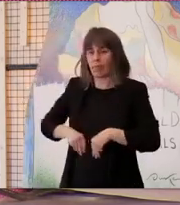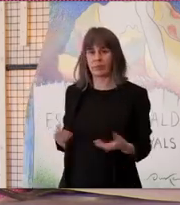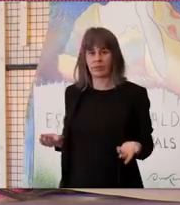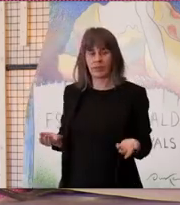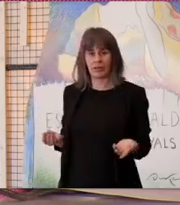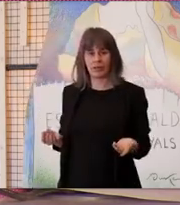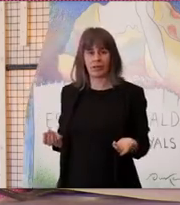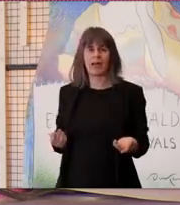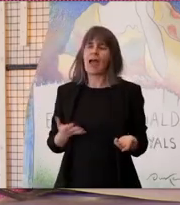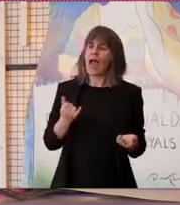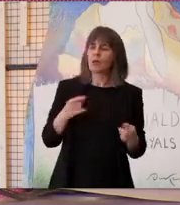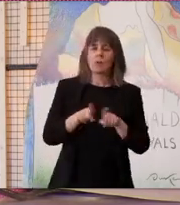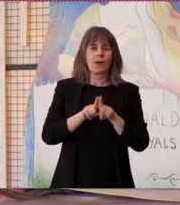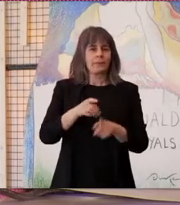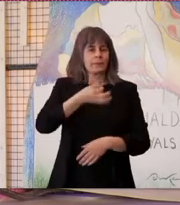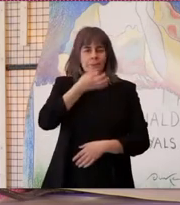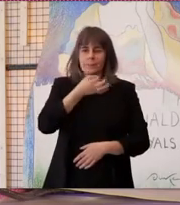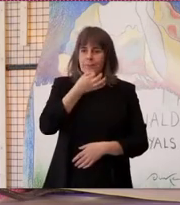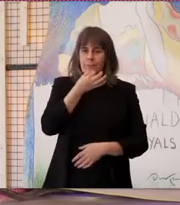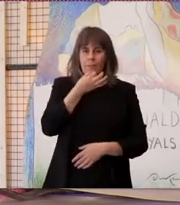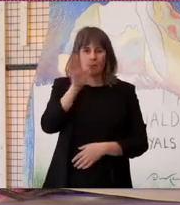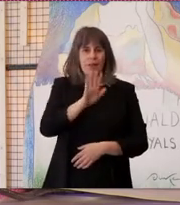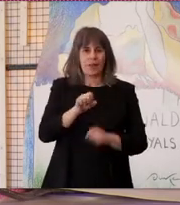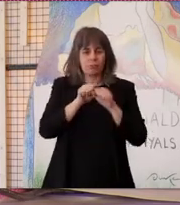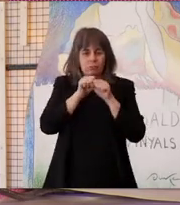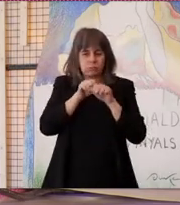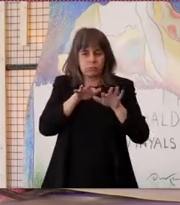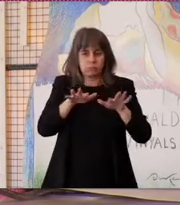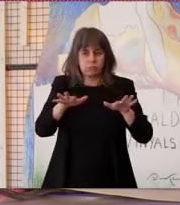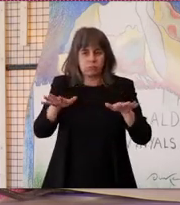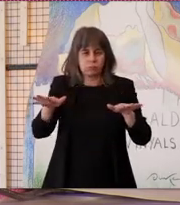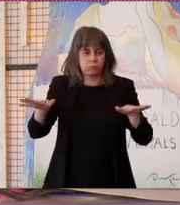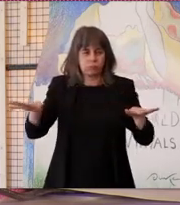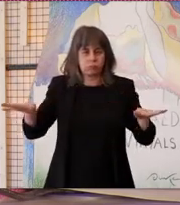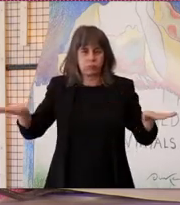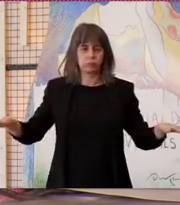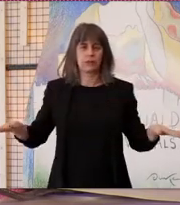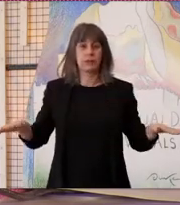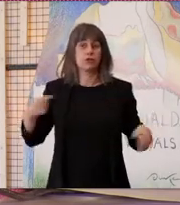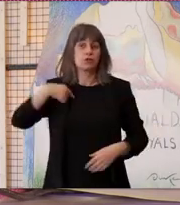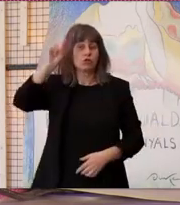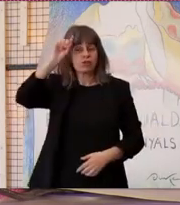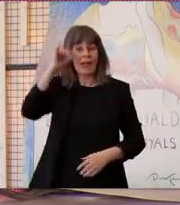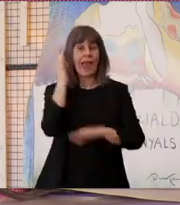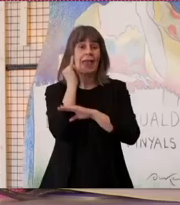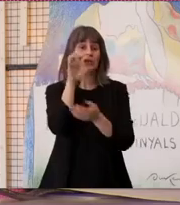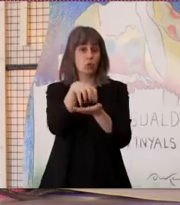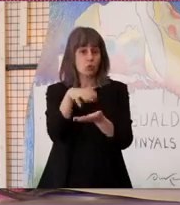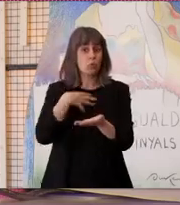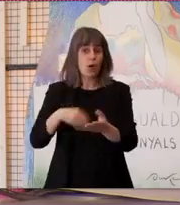que yo creo que está calando y no sé lo que se puede hacer desde las instituciones para tratar de